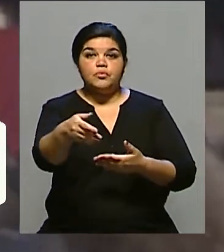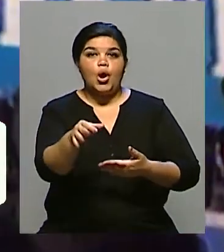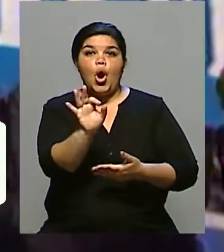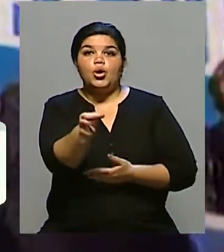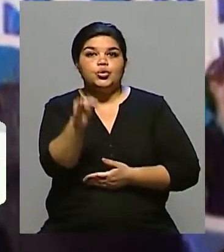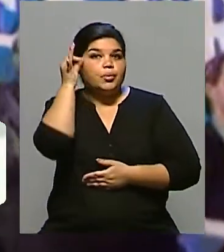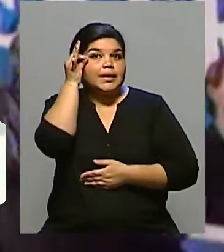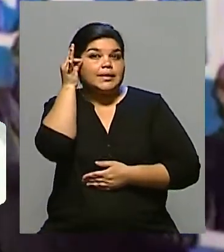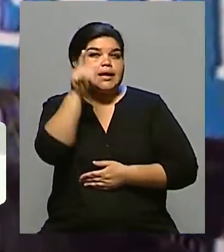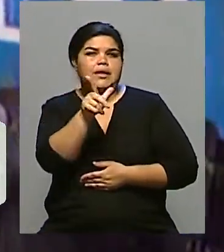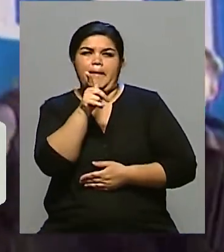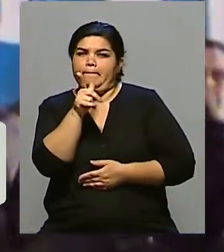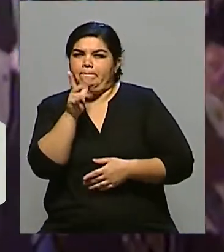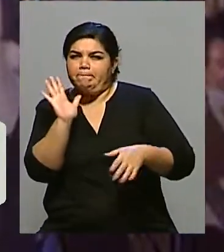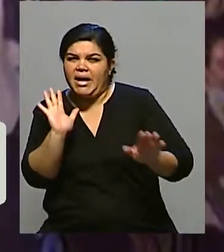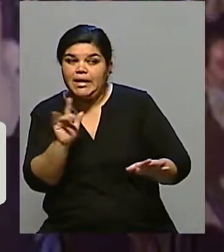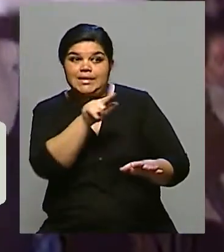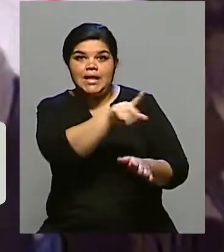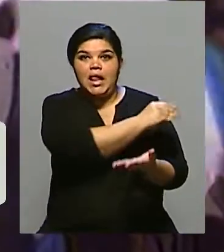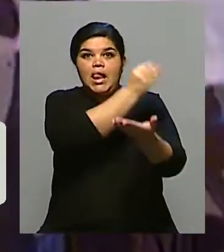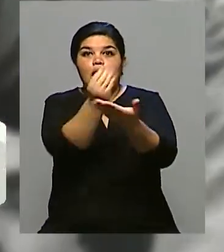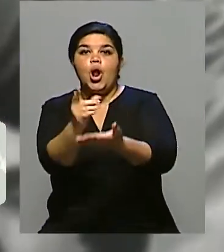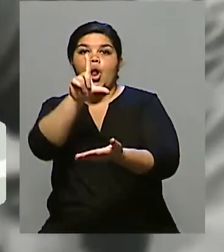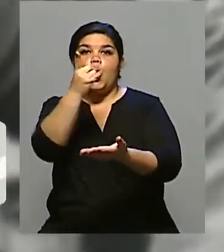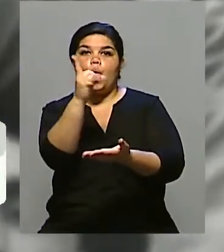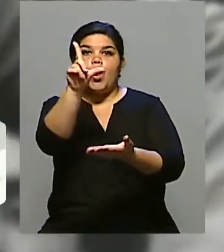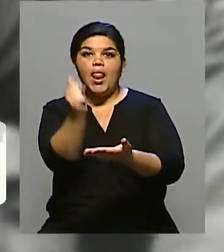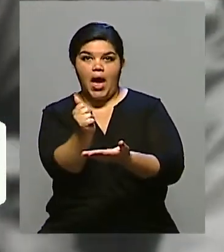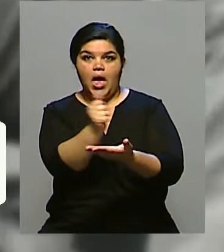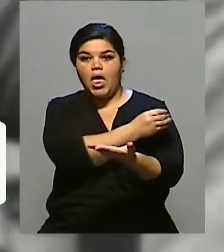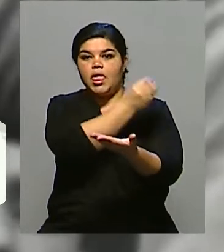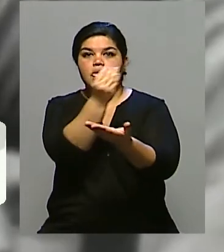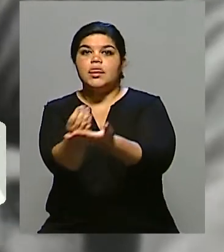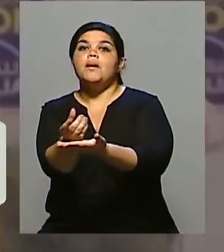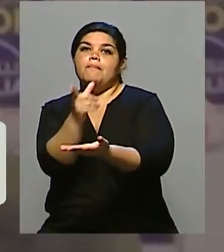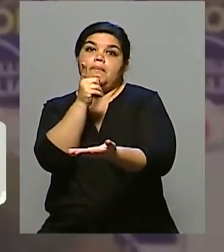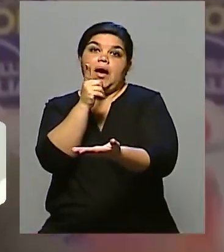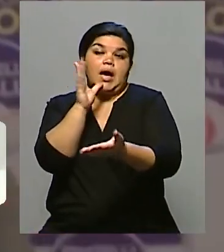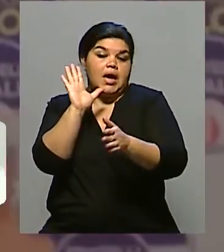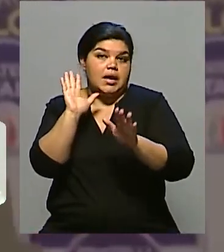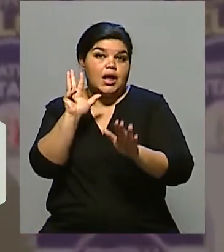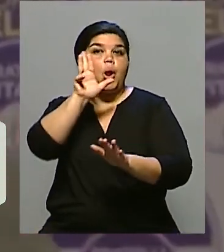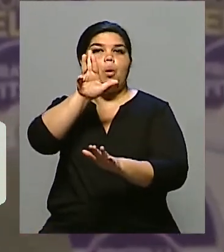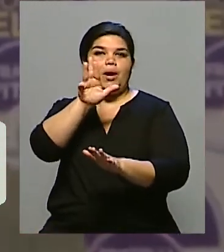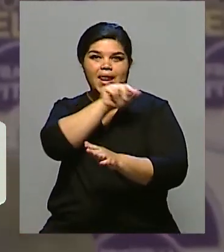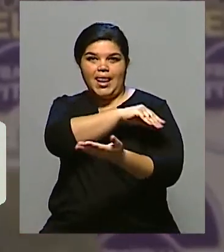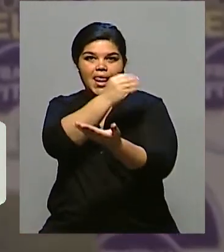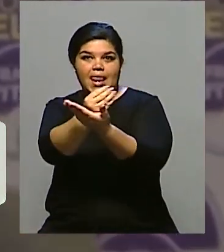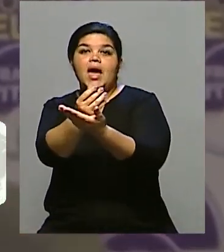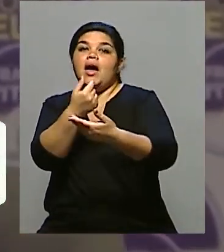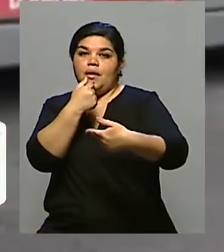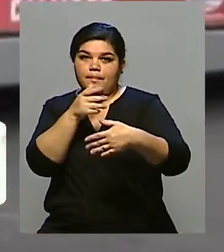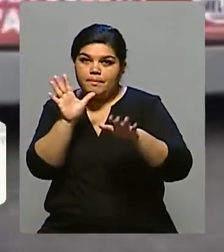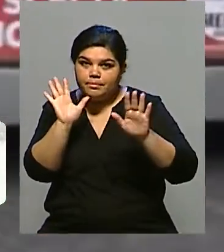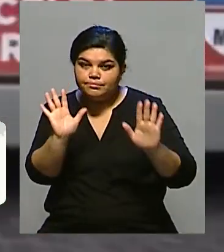a conquistar el cargo de presidente, digamos así, su aspecto decisional se va a